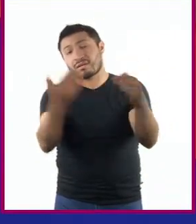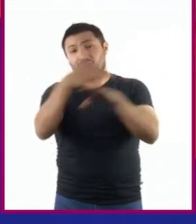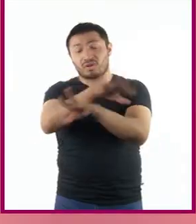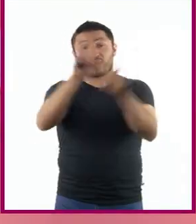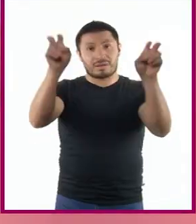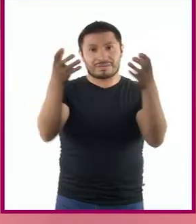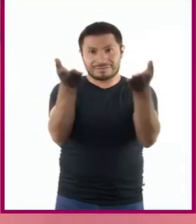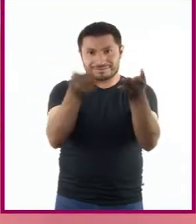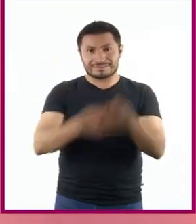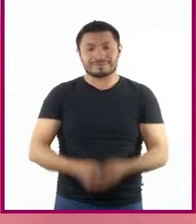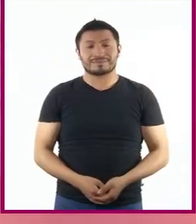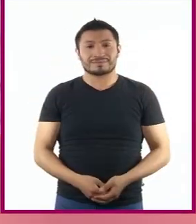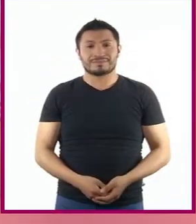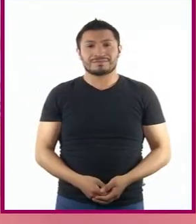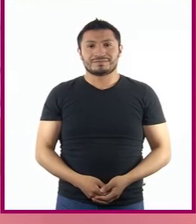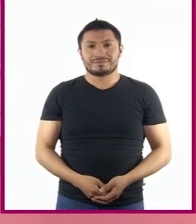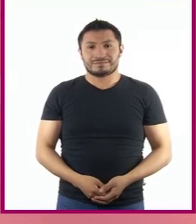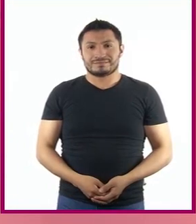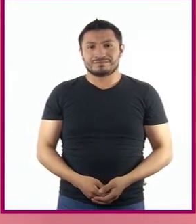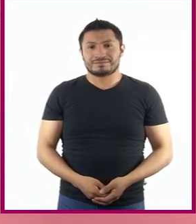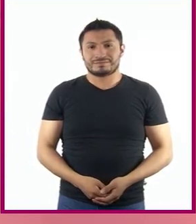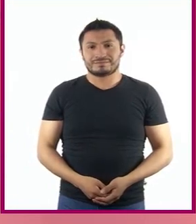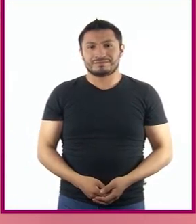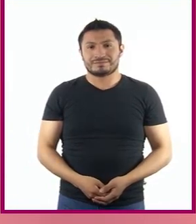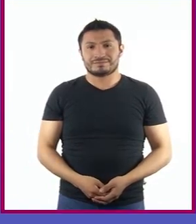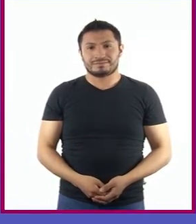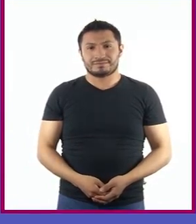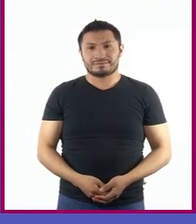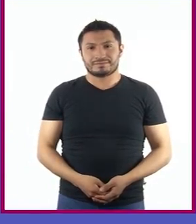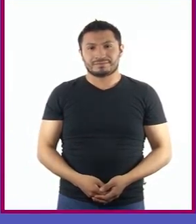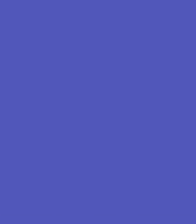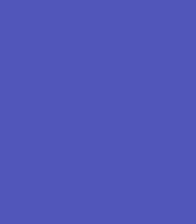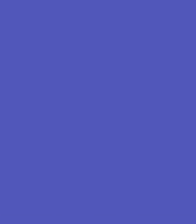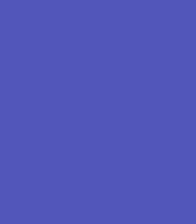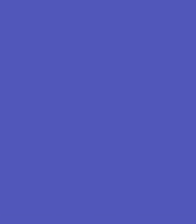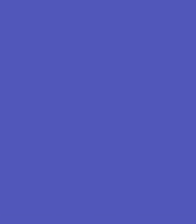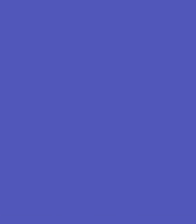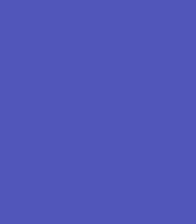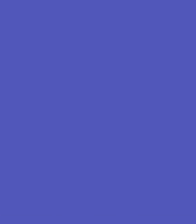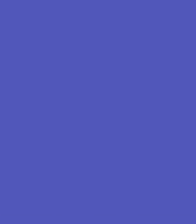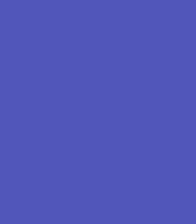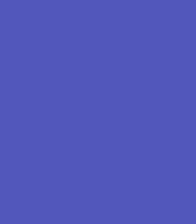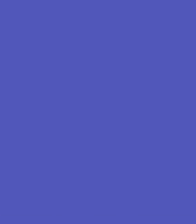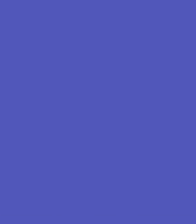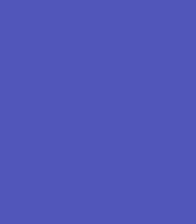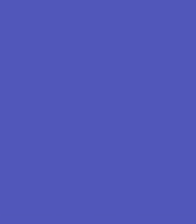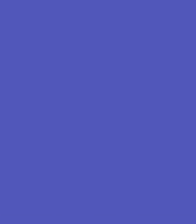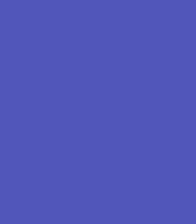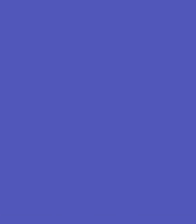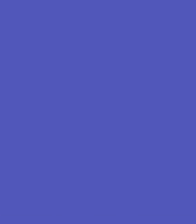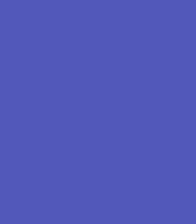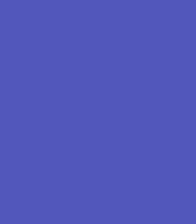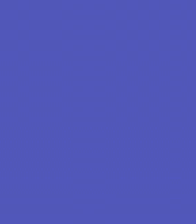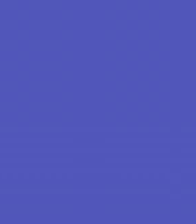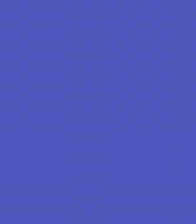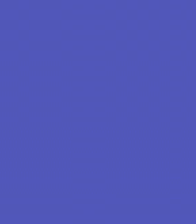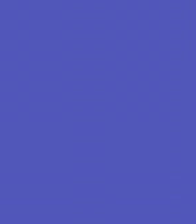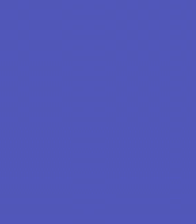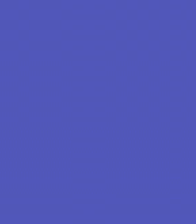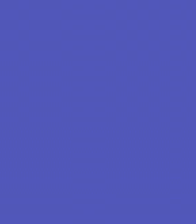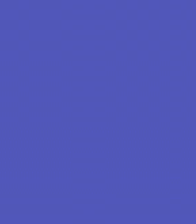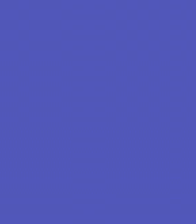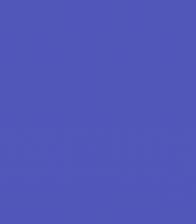tema. Me parece una excelente idea. Veamos. ¿Por qué comes lo que comes? Reflexiones sobre